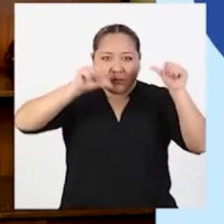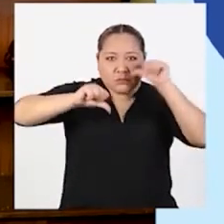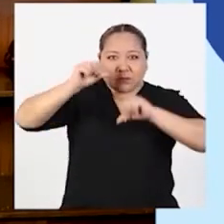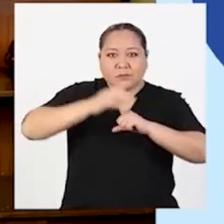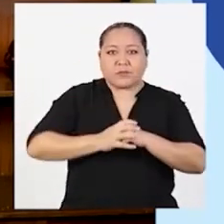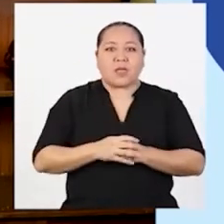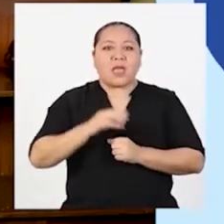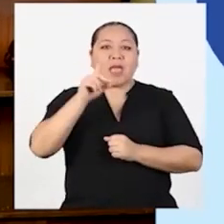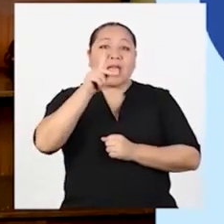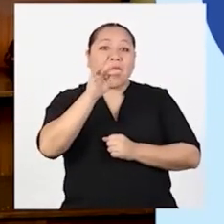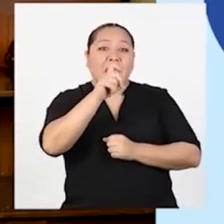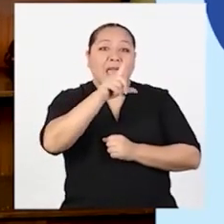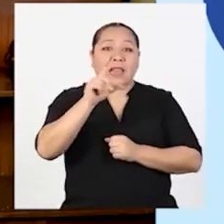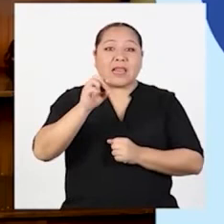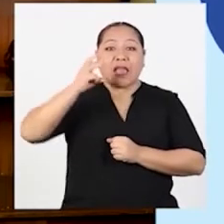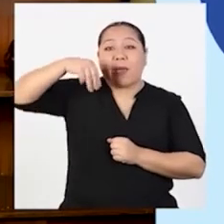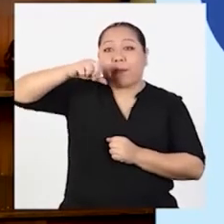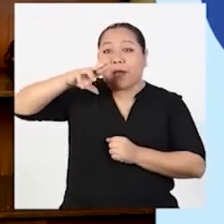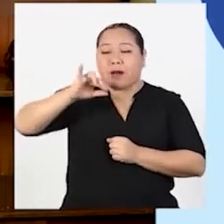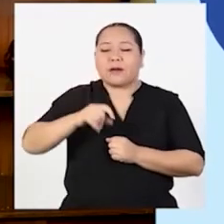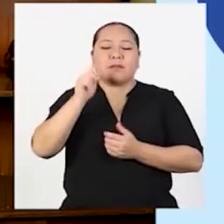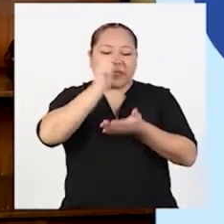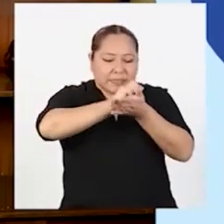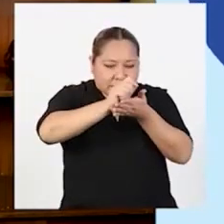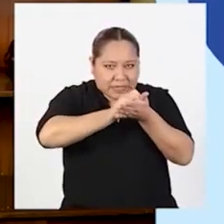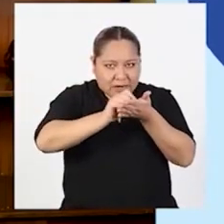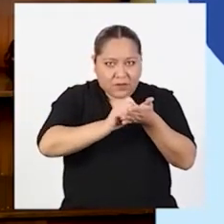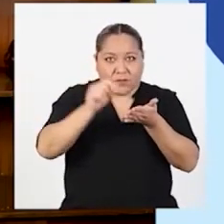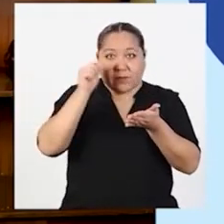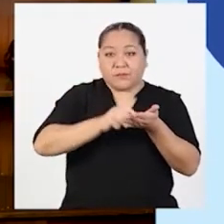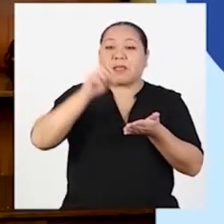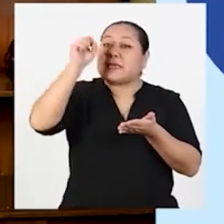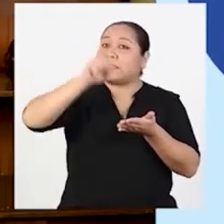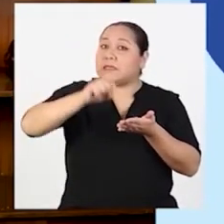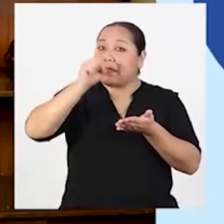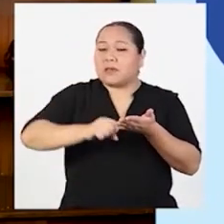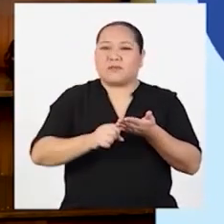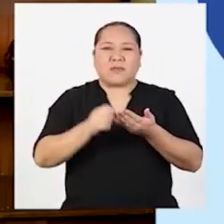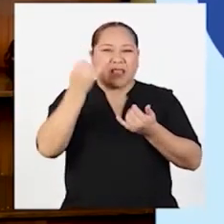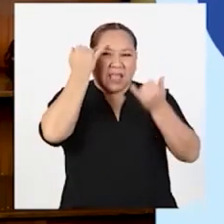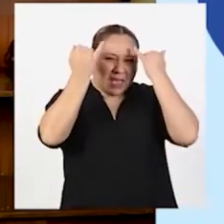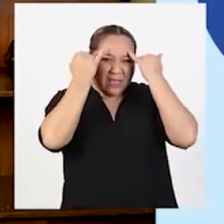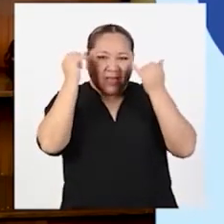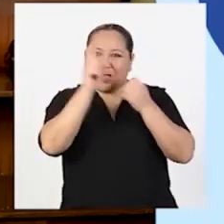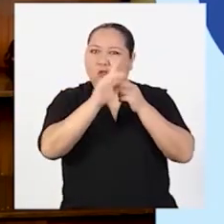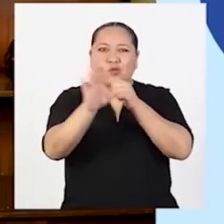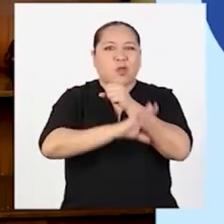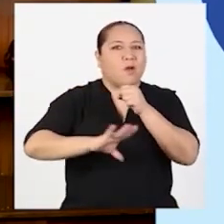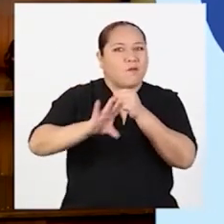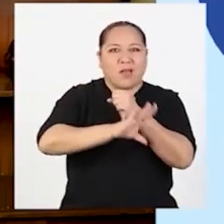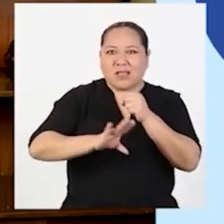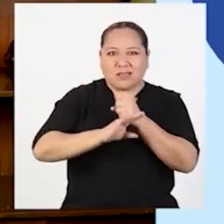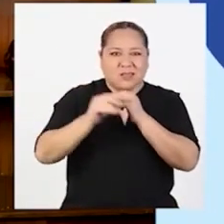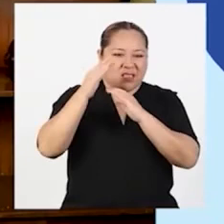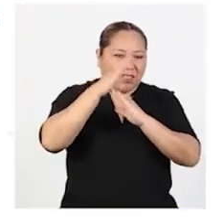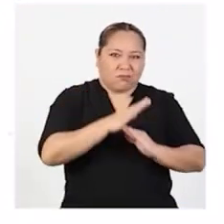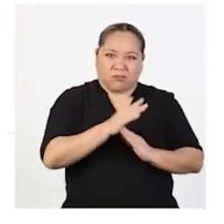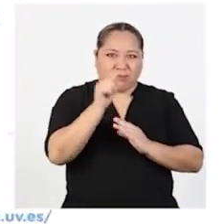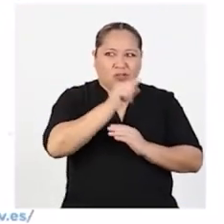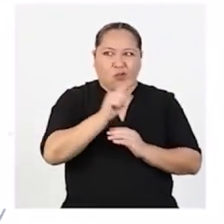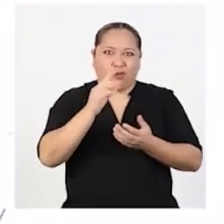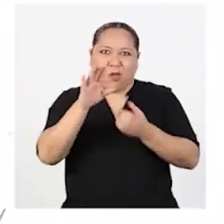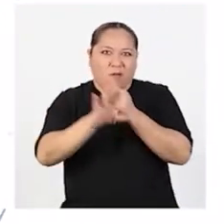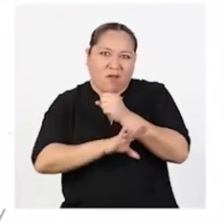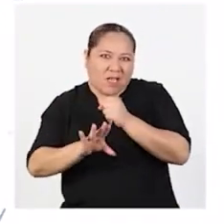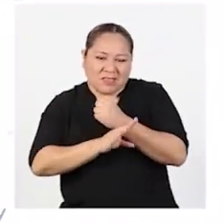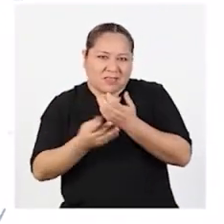al debate sobre la naturaleza de la raza y la clasificación racial, y haríamos bien en escuchar lo que dicen. Miren,